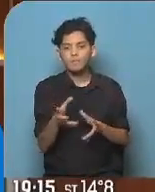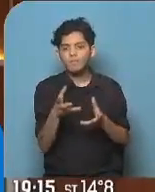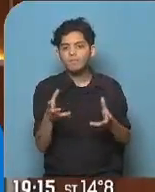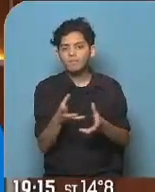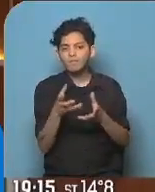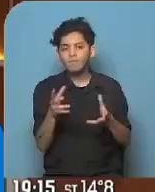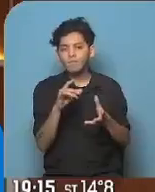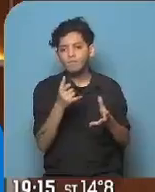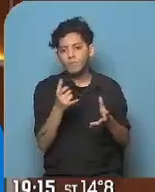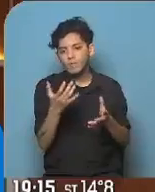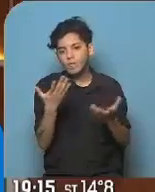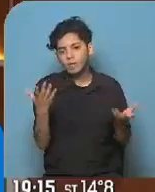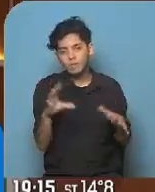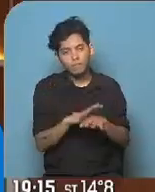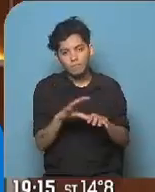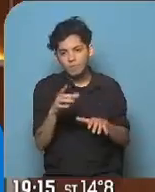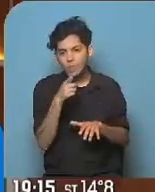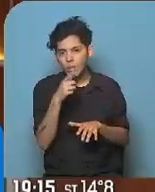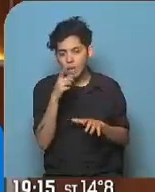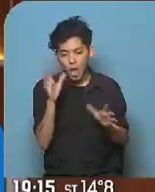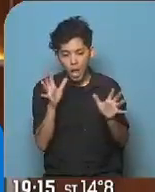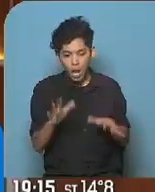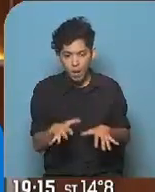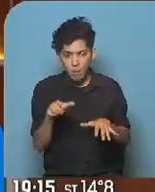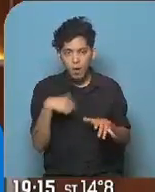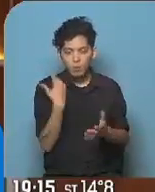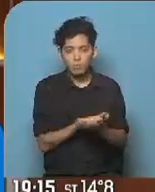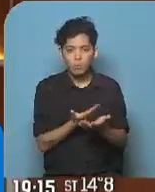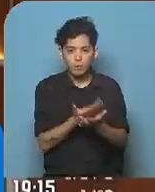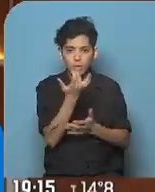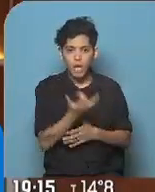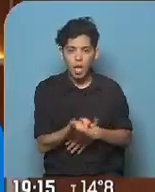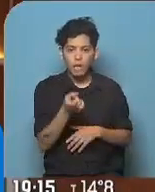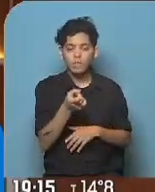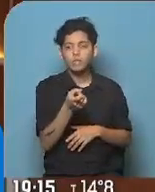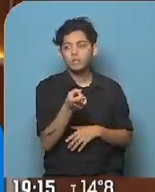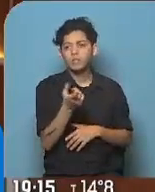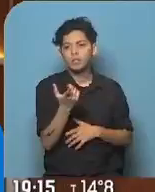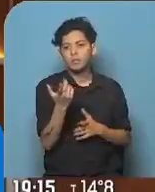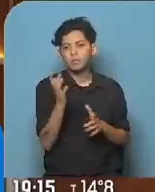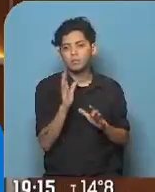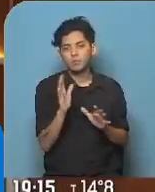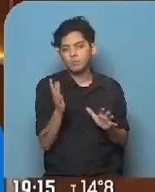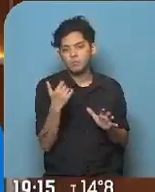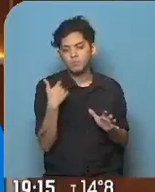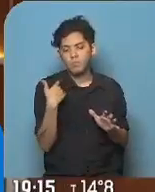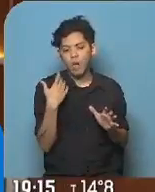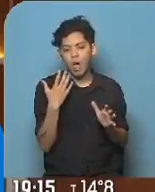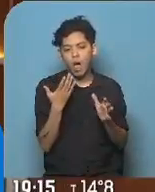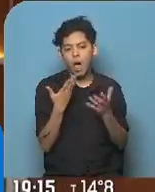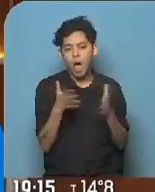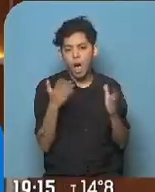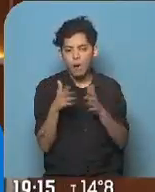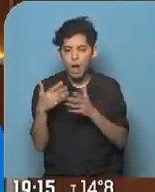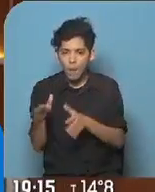pero bueno me parece que el armado propuesto bueno deja por lo menos abre algunas incógnitas